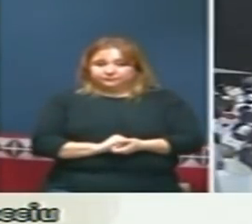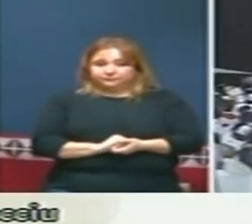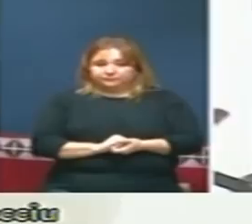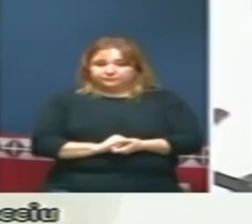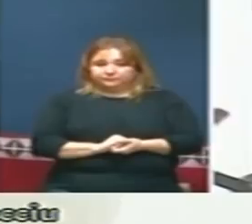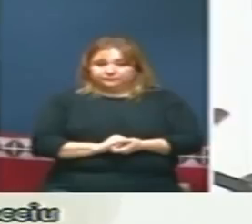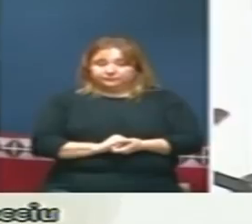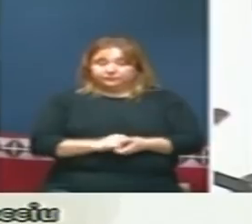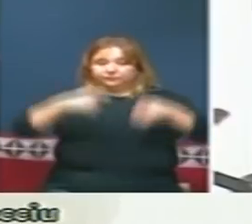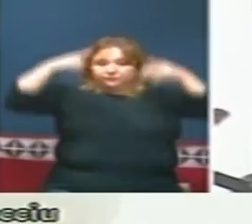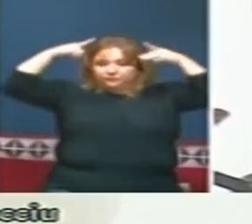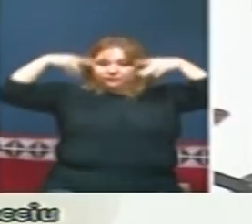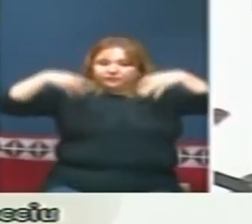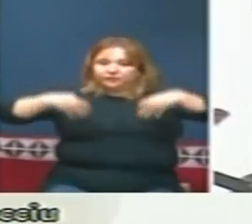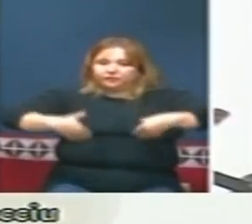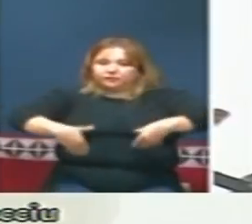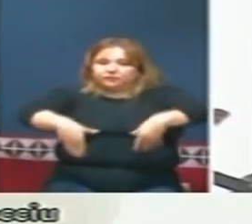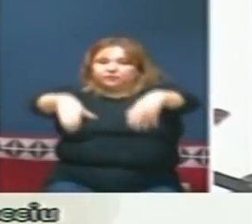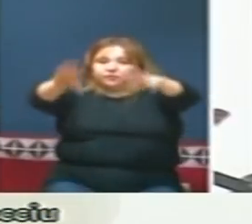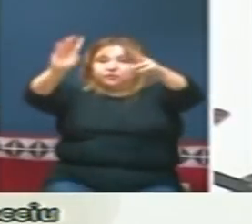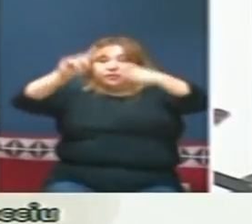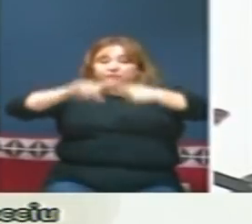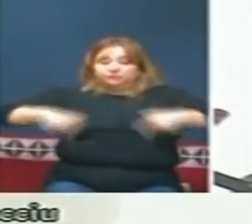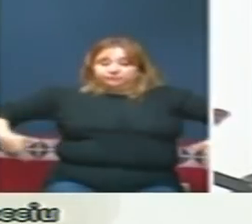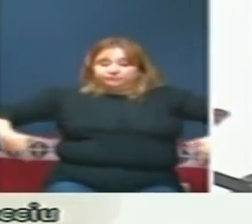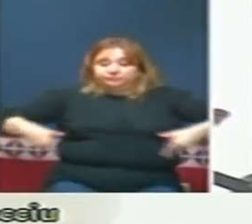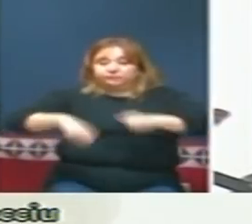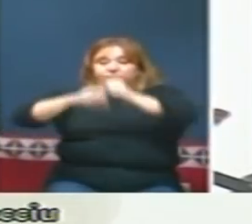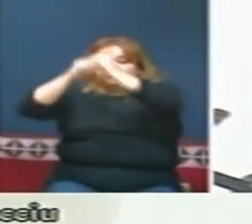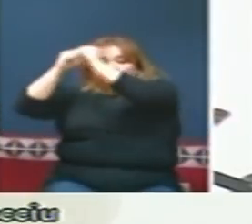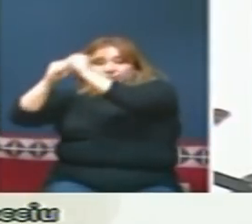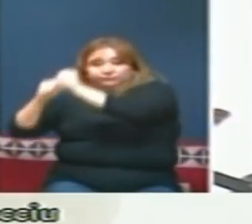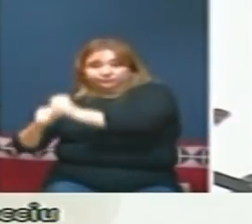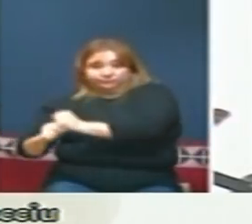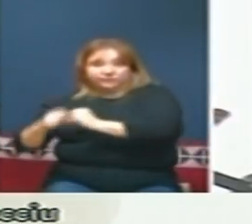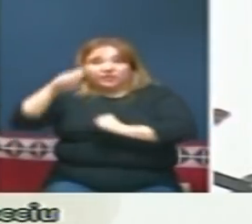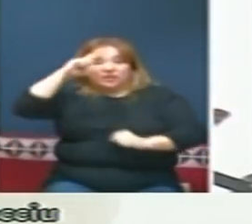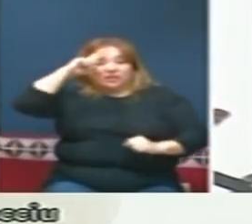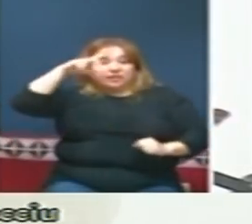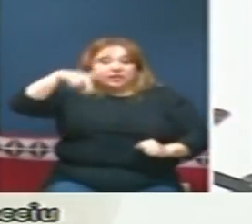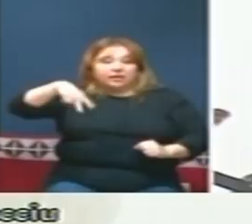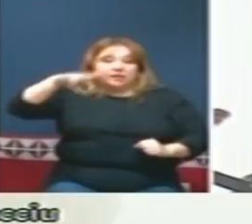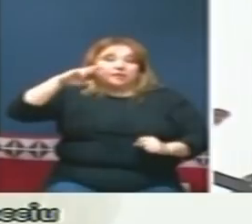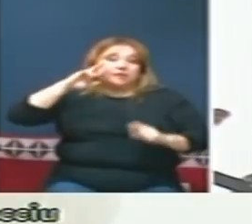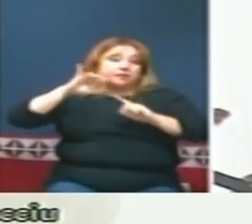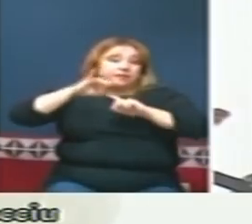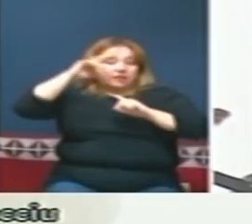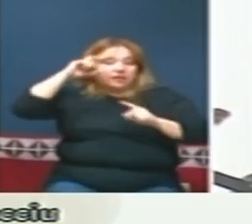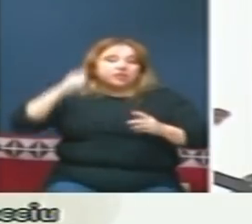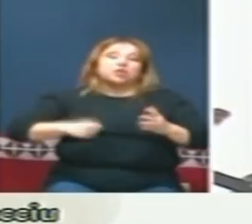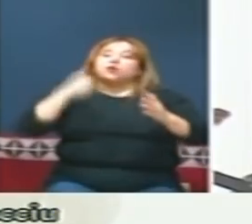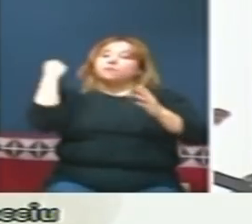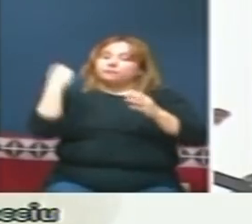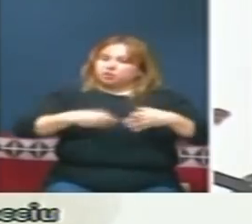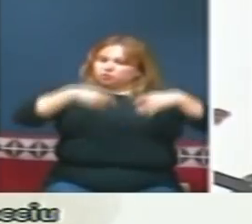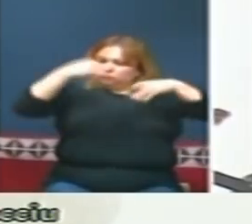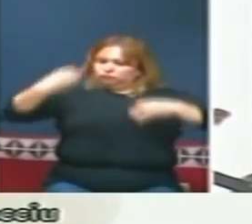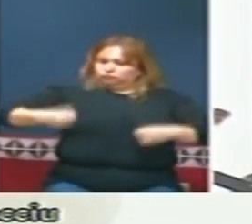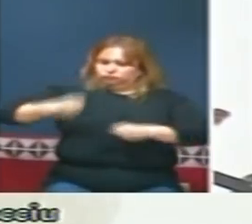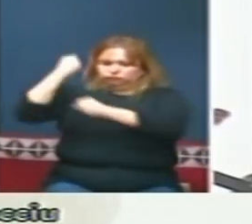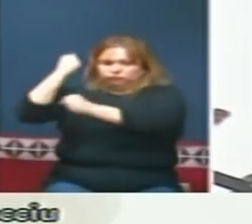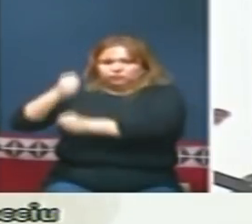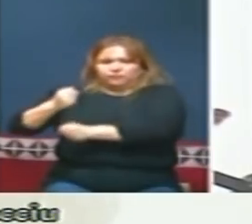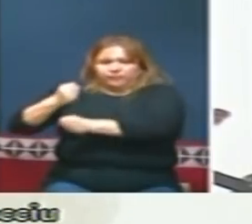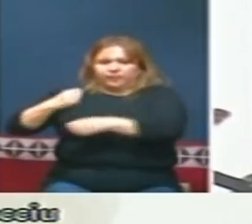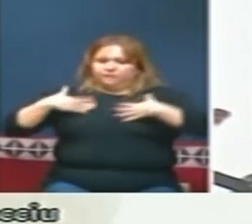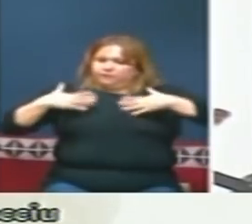El beato Enrique Angelelli fue un pastor valiente y celoso, que nada más llegar